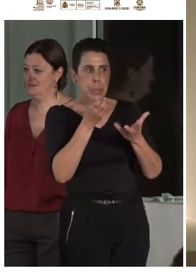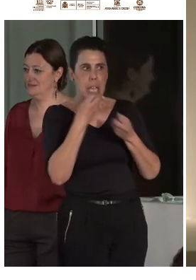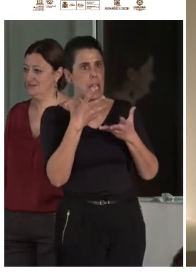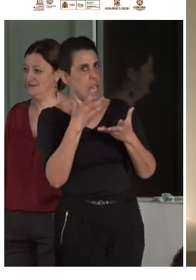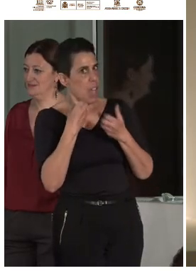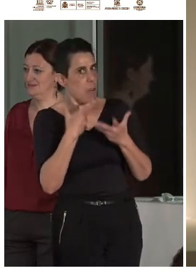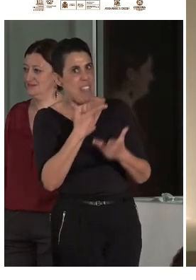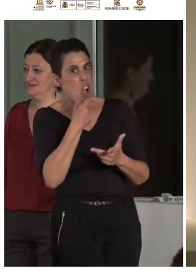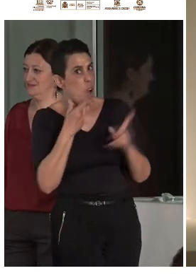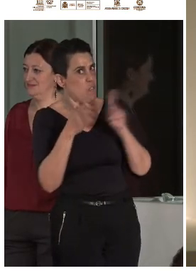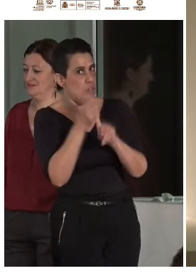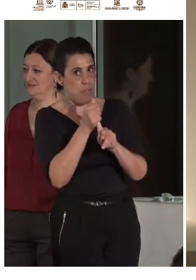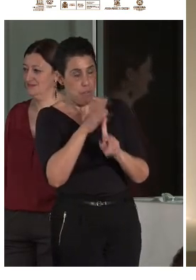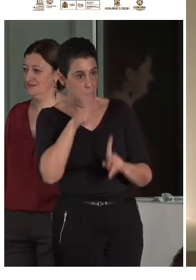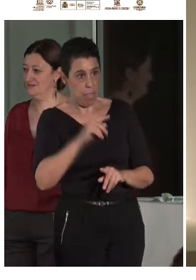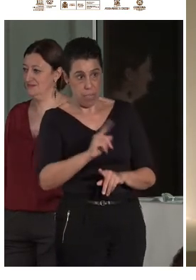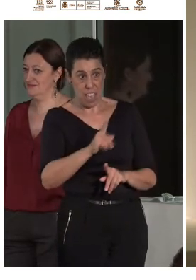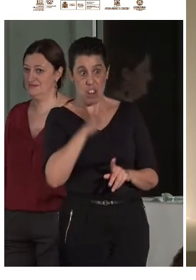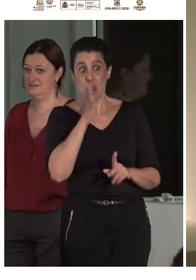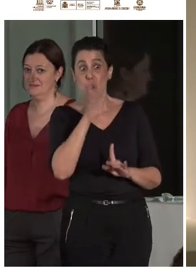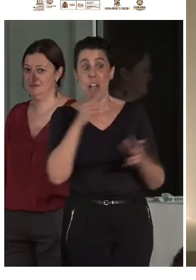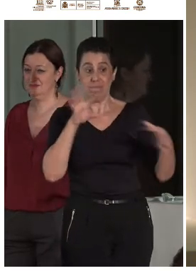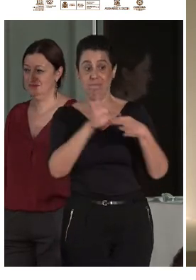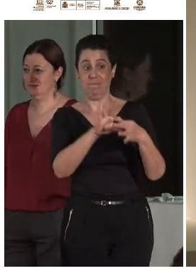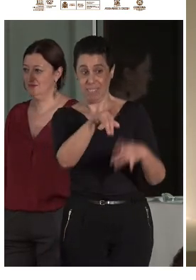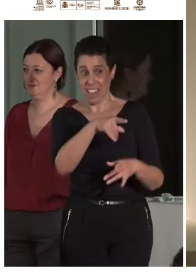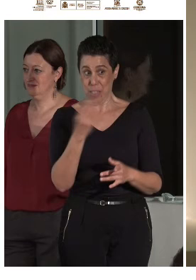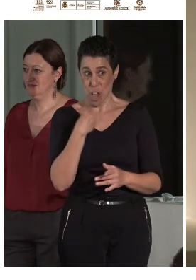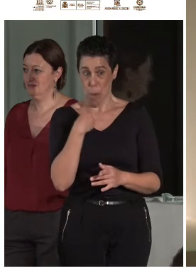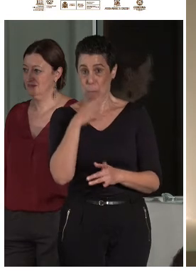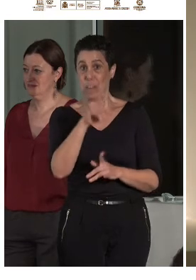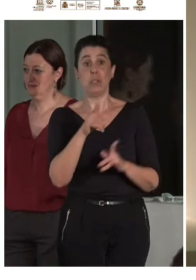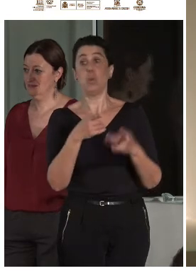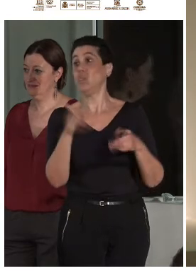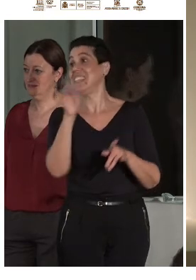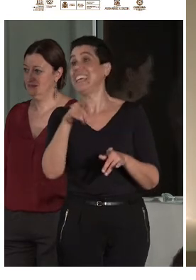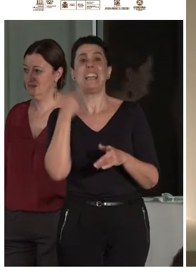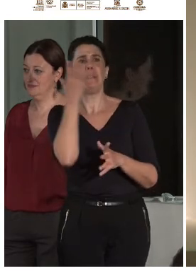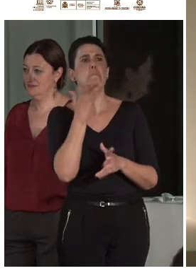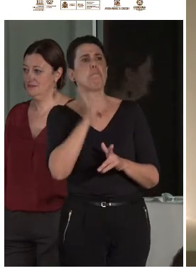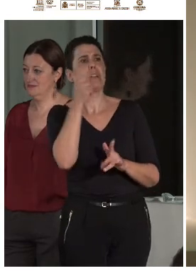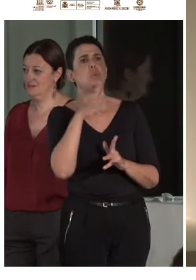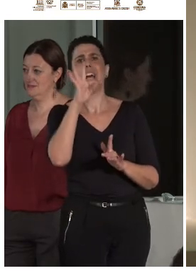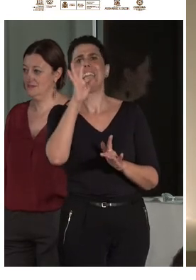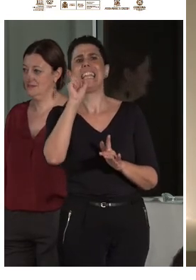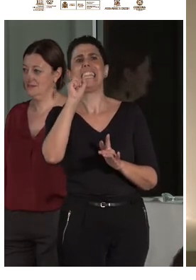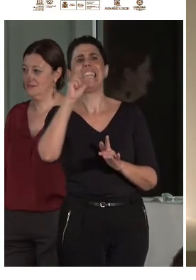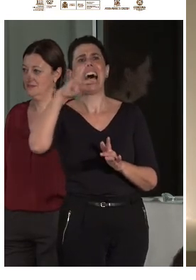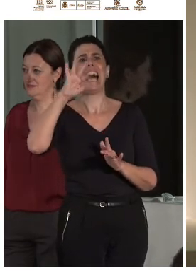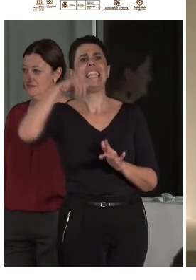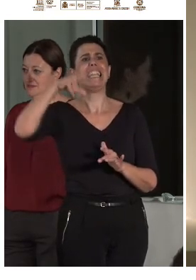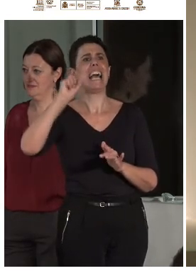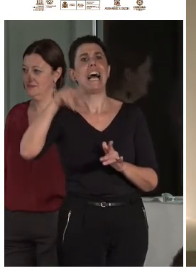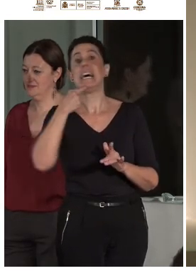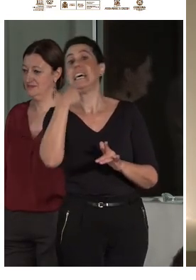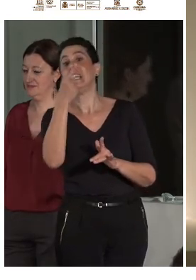por eso es muy adecuada tu pregunta. Y sí que me gustaría, y ahí voy a Tatiana, a ver si podíais incorporar